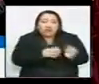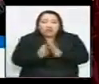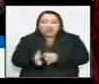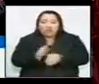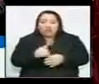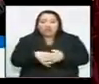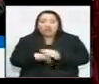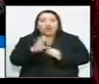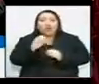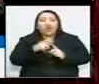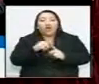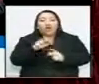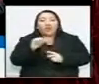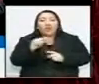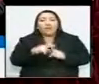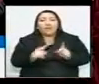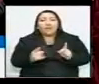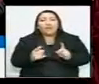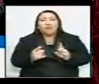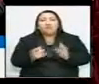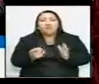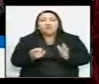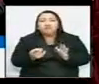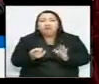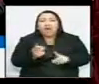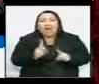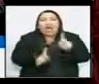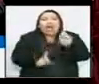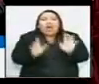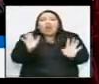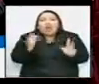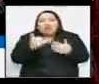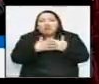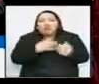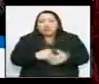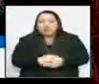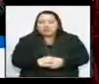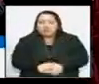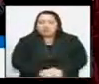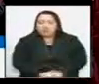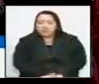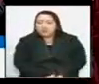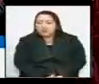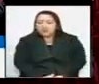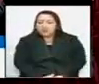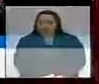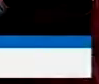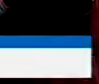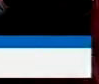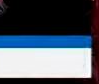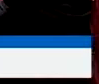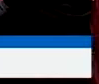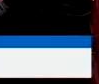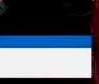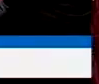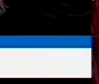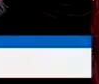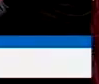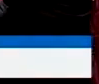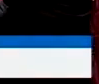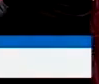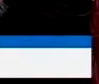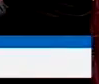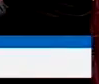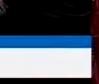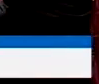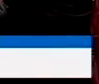actividad de la Contraloría, pero mínimo una observación para que se pueda, una recomendación para que en todo caso el Congreso de